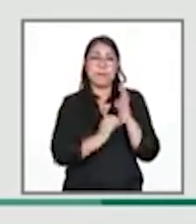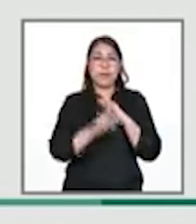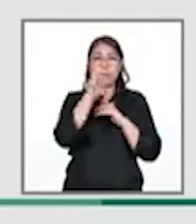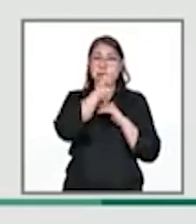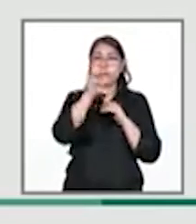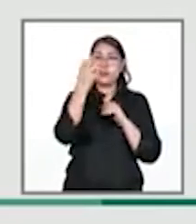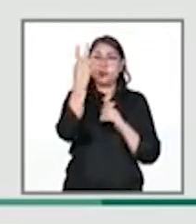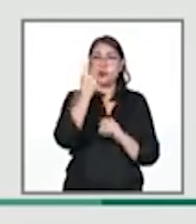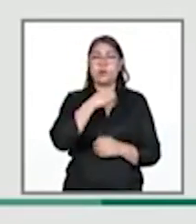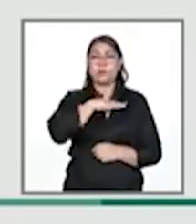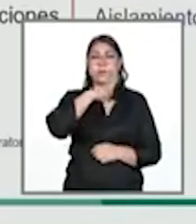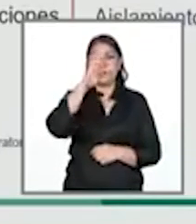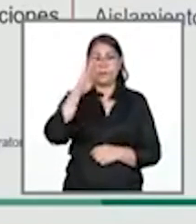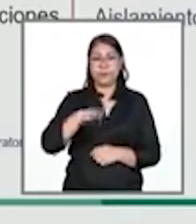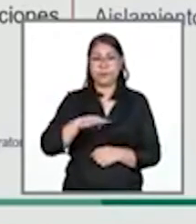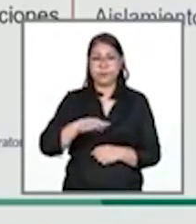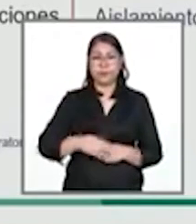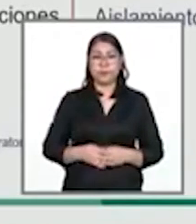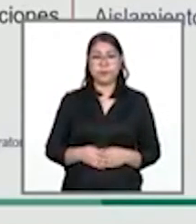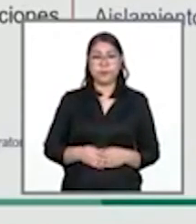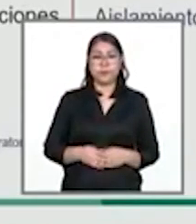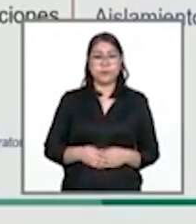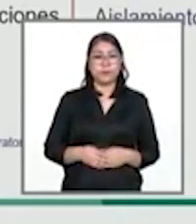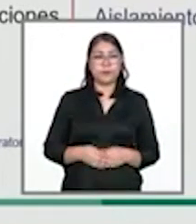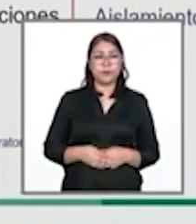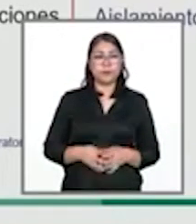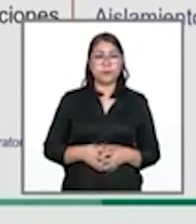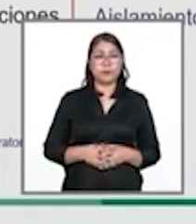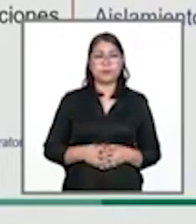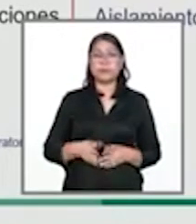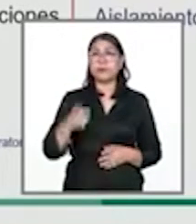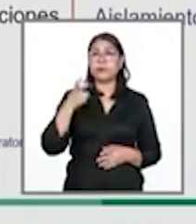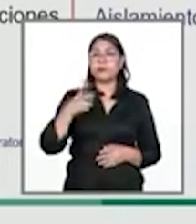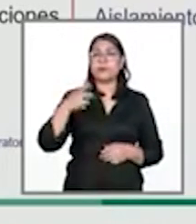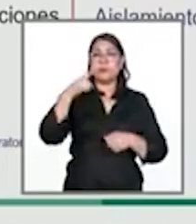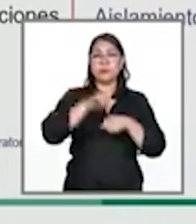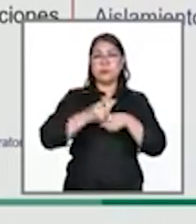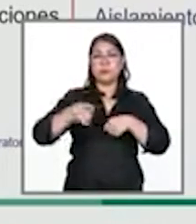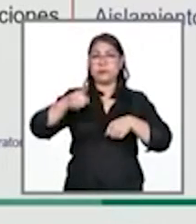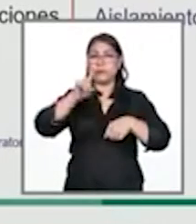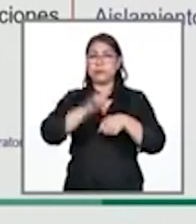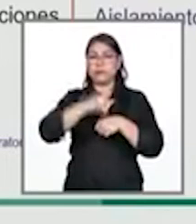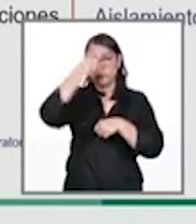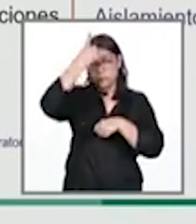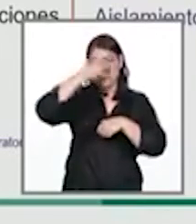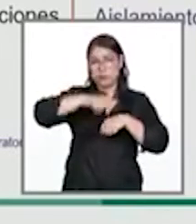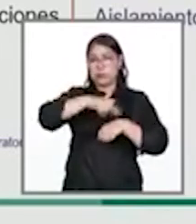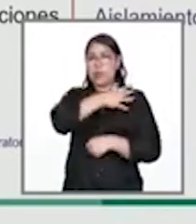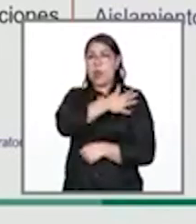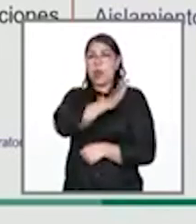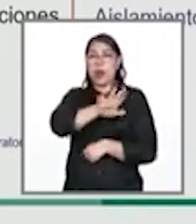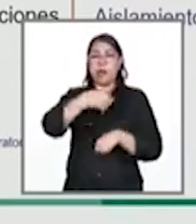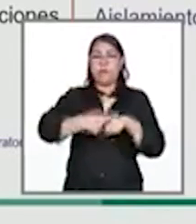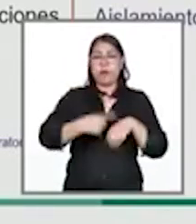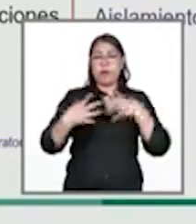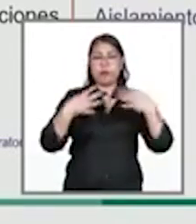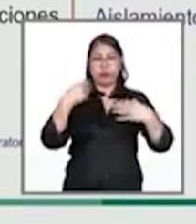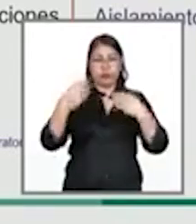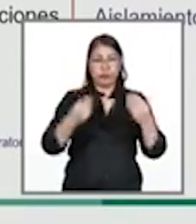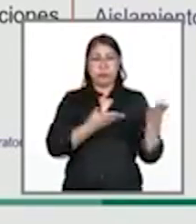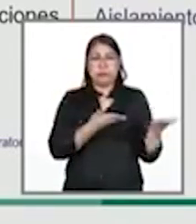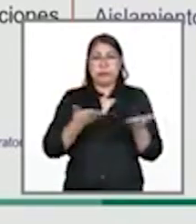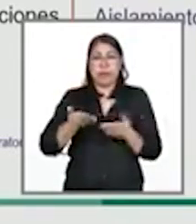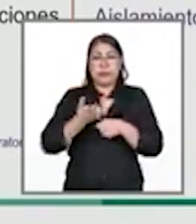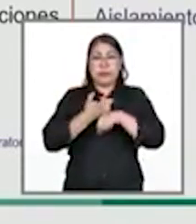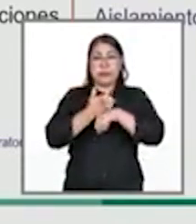90.309 defunciones. Esta según la fuente del informe técnico diario de la Dirección General de Epidemiología. En cuanto